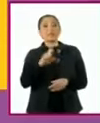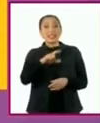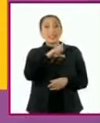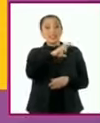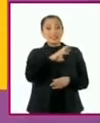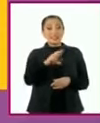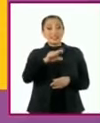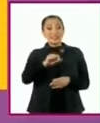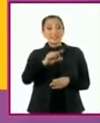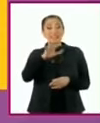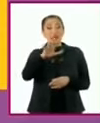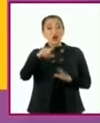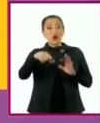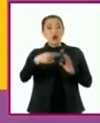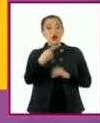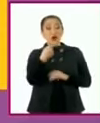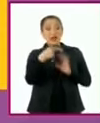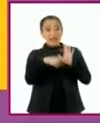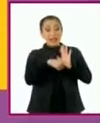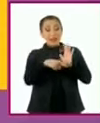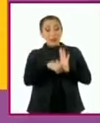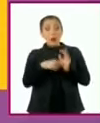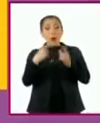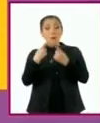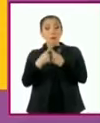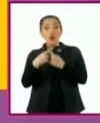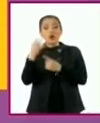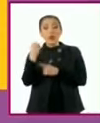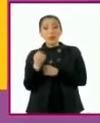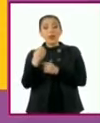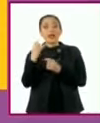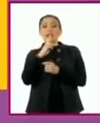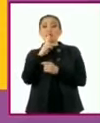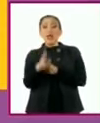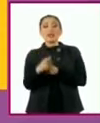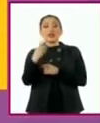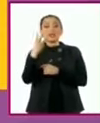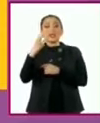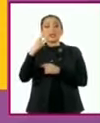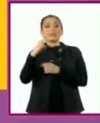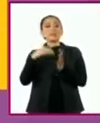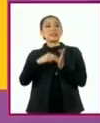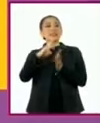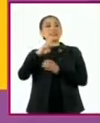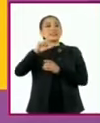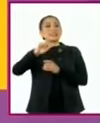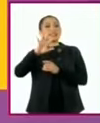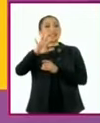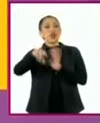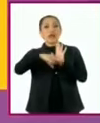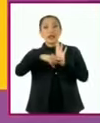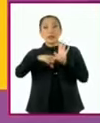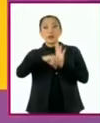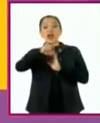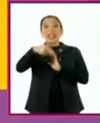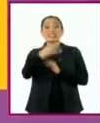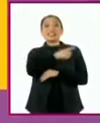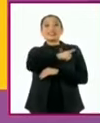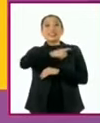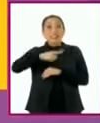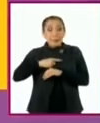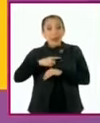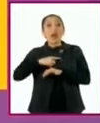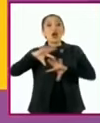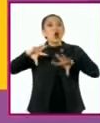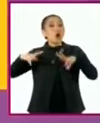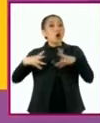375 negativo por 9 es igual a 3,375 negativo. Por ser una deuda, el saldo